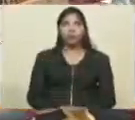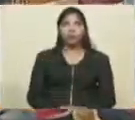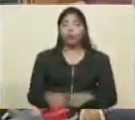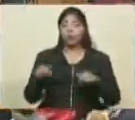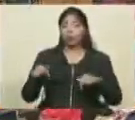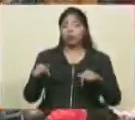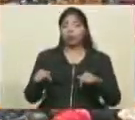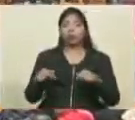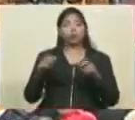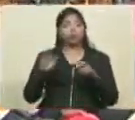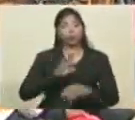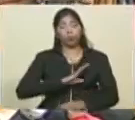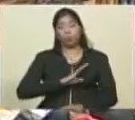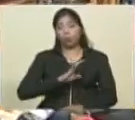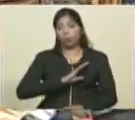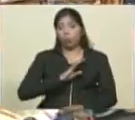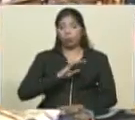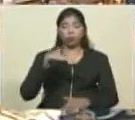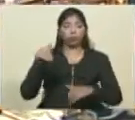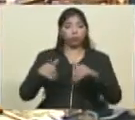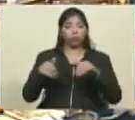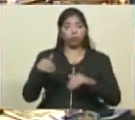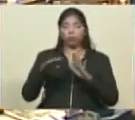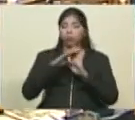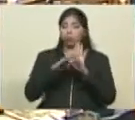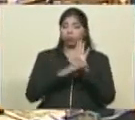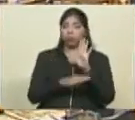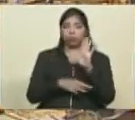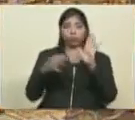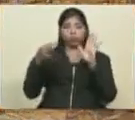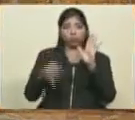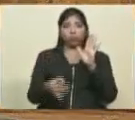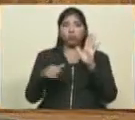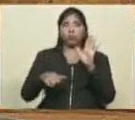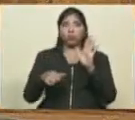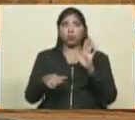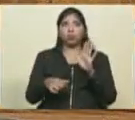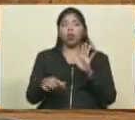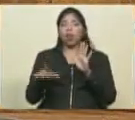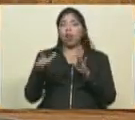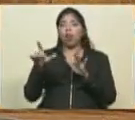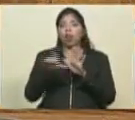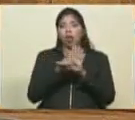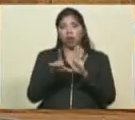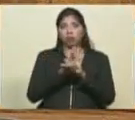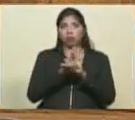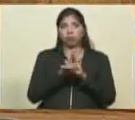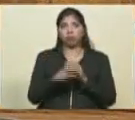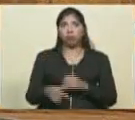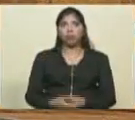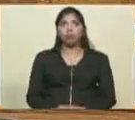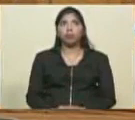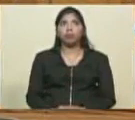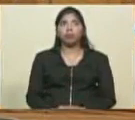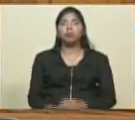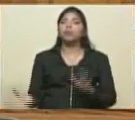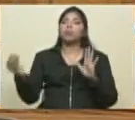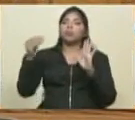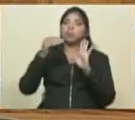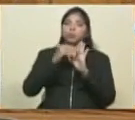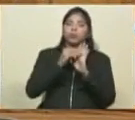de lo acontecido en el hemiciclo protocolar del Palacio Federal Legislativo, se ordena anexar a la misma